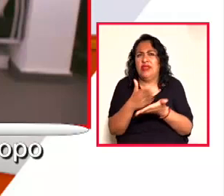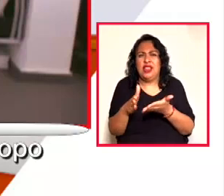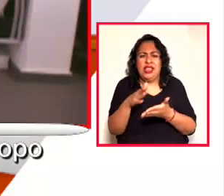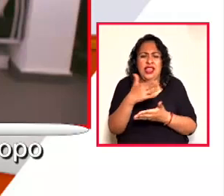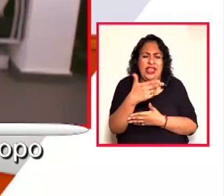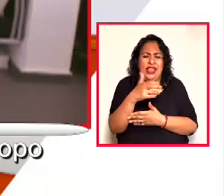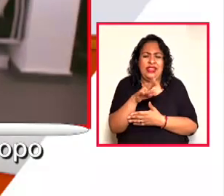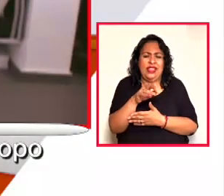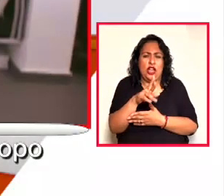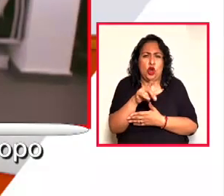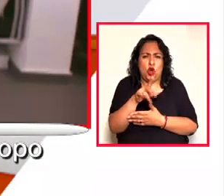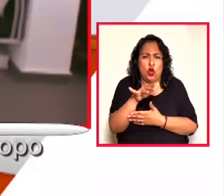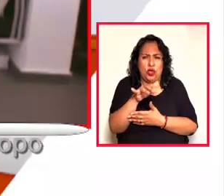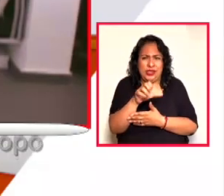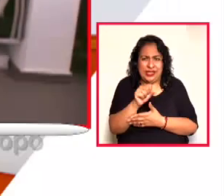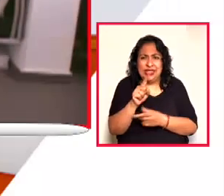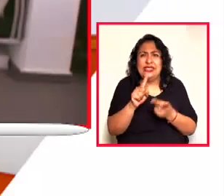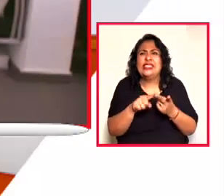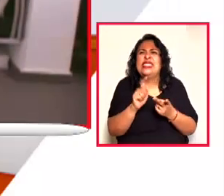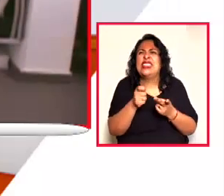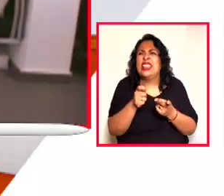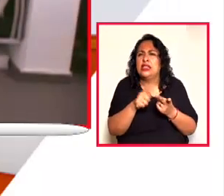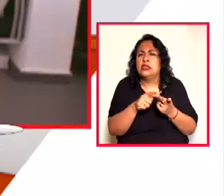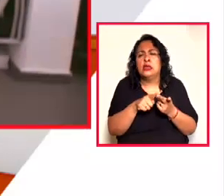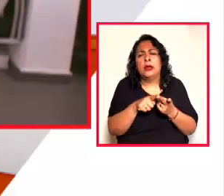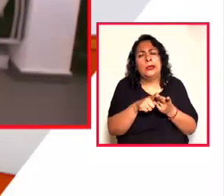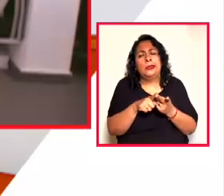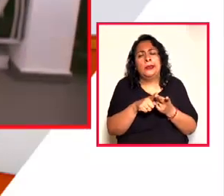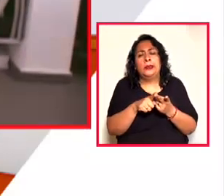llama, que se compone principalmente de